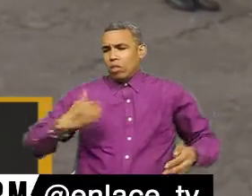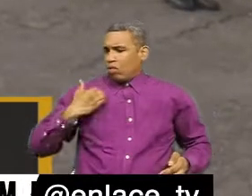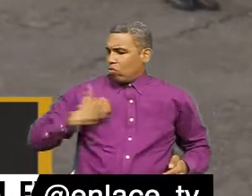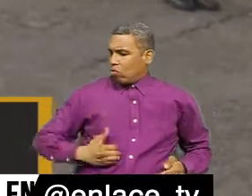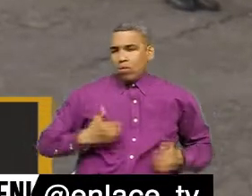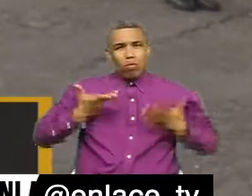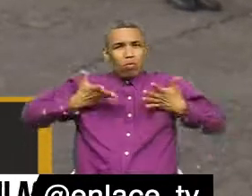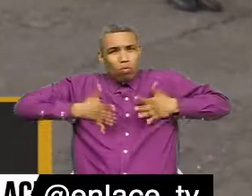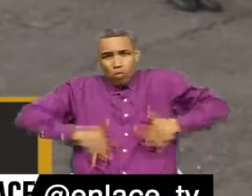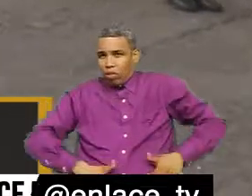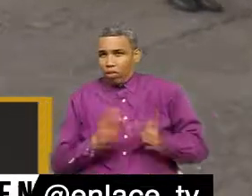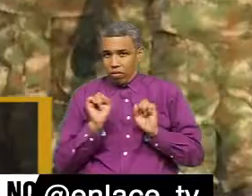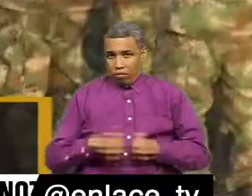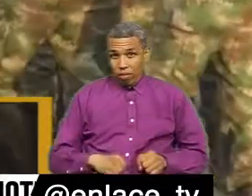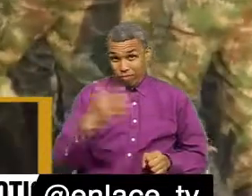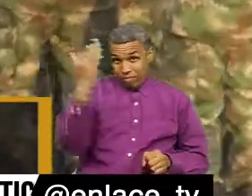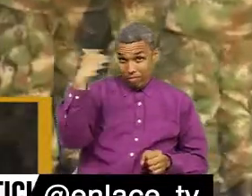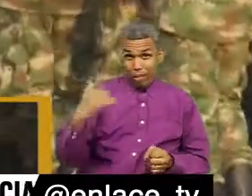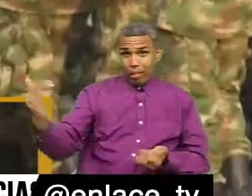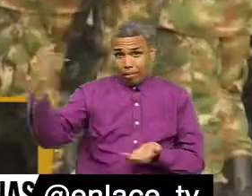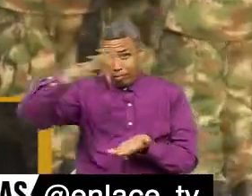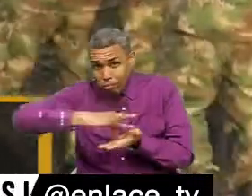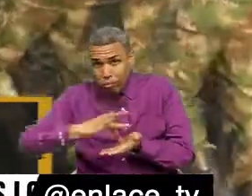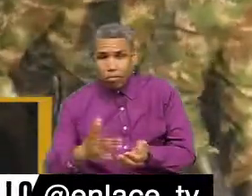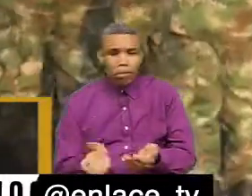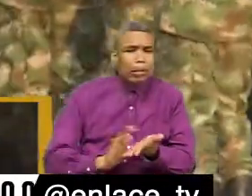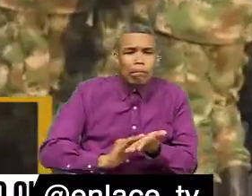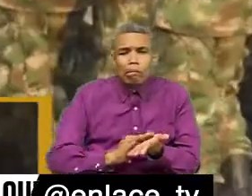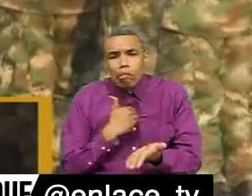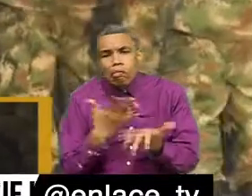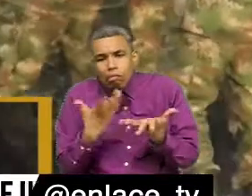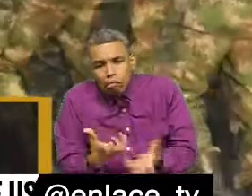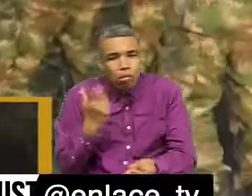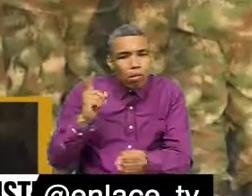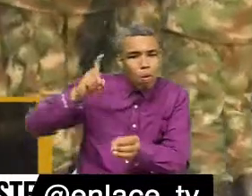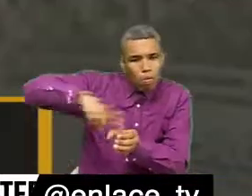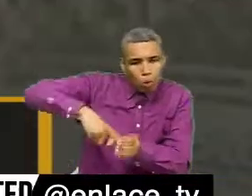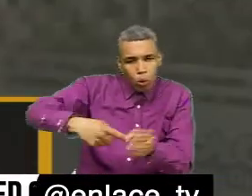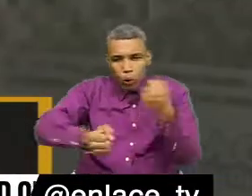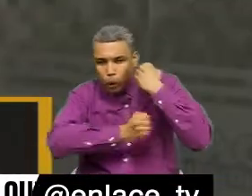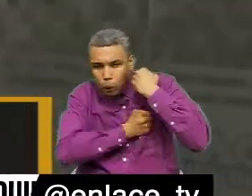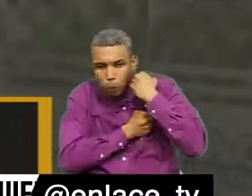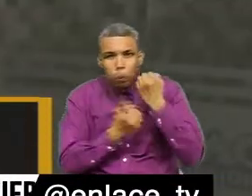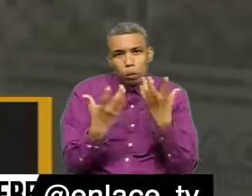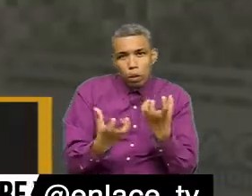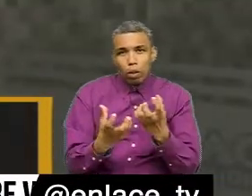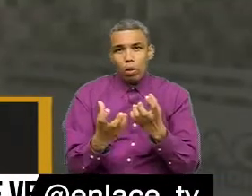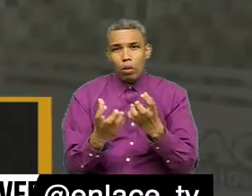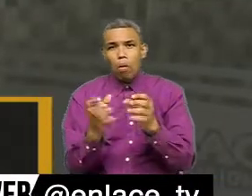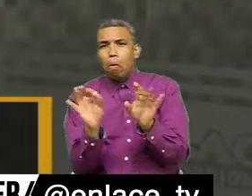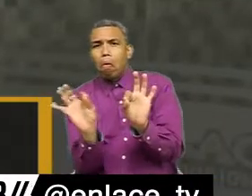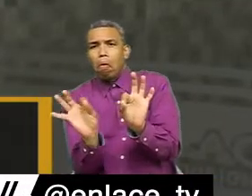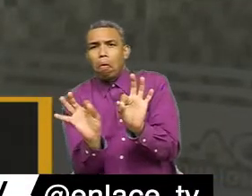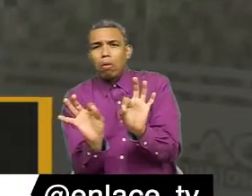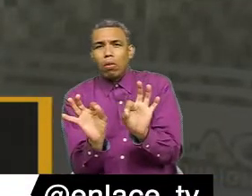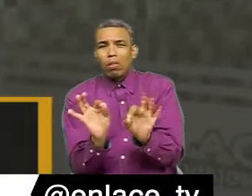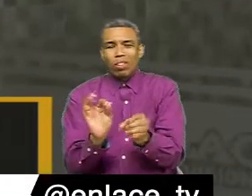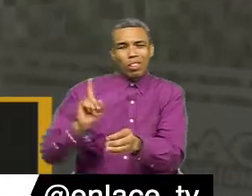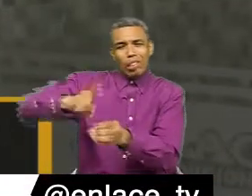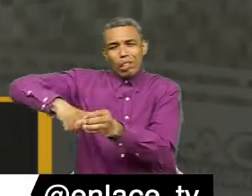que asistan allá al distrito y puedan definir su situación militar, tanto si están aptos o tanto si tienen